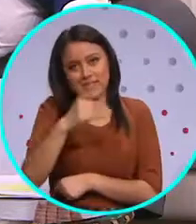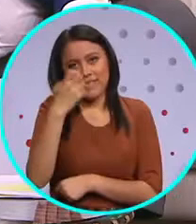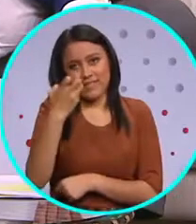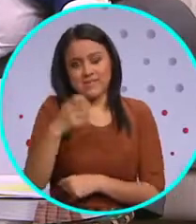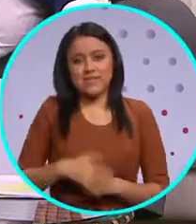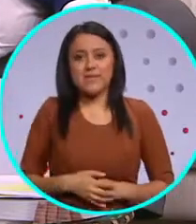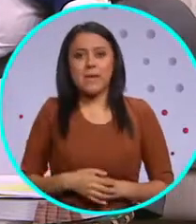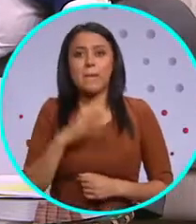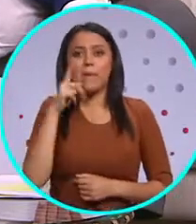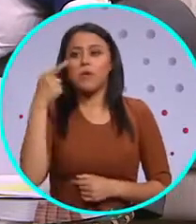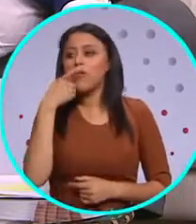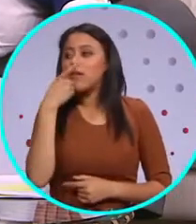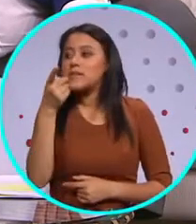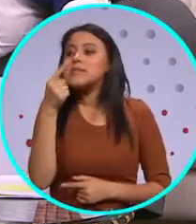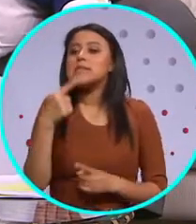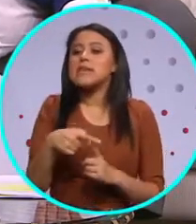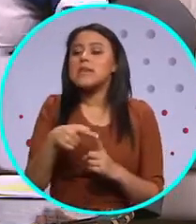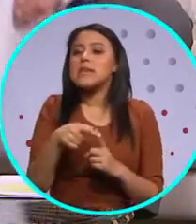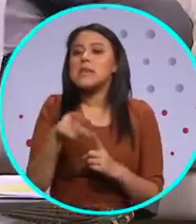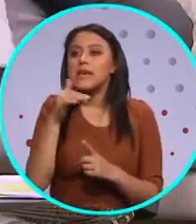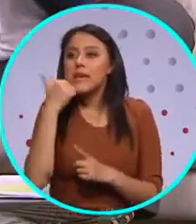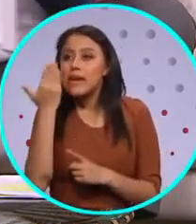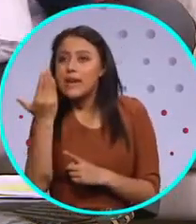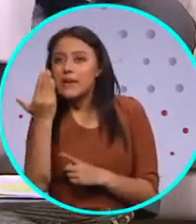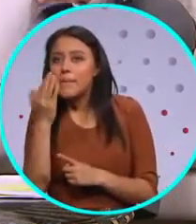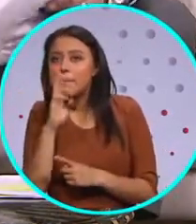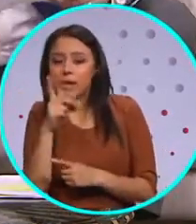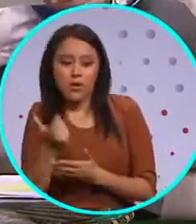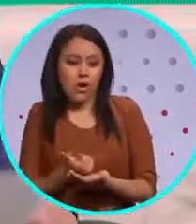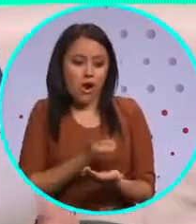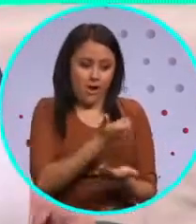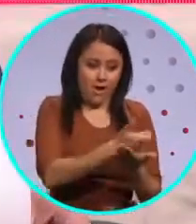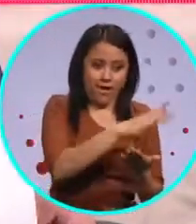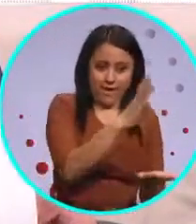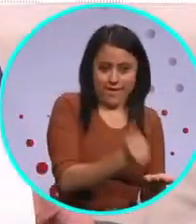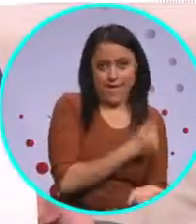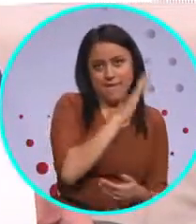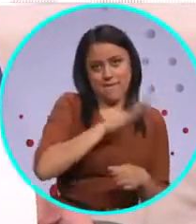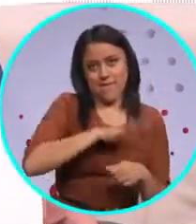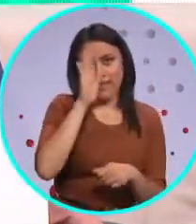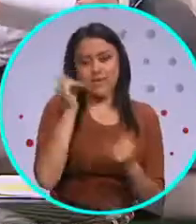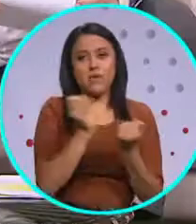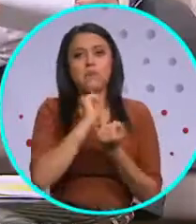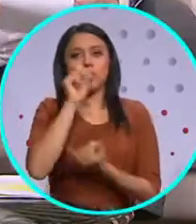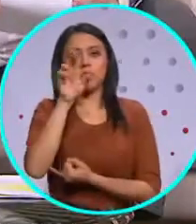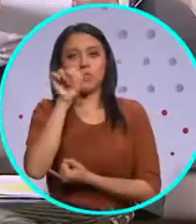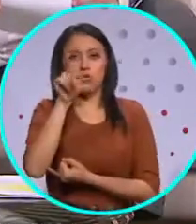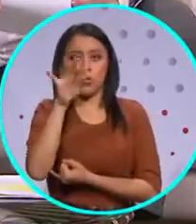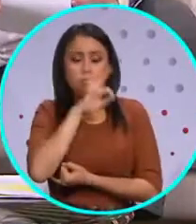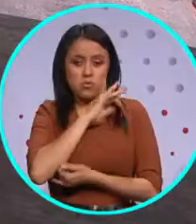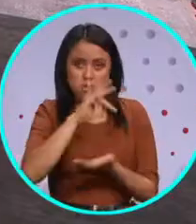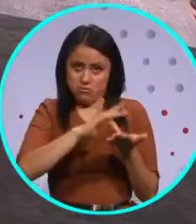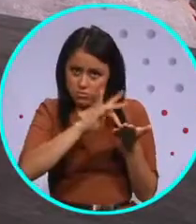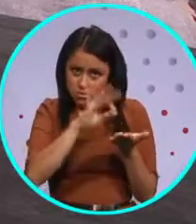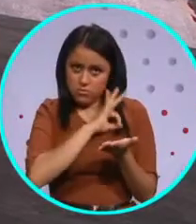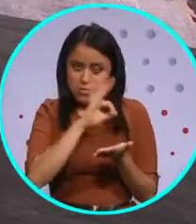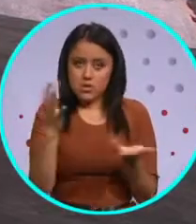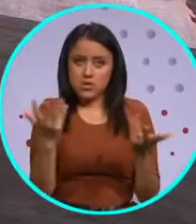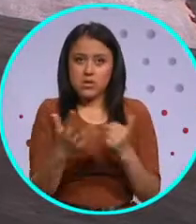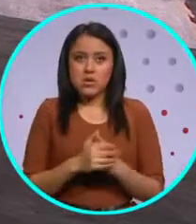entonces en cuanto ya de su posición de invertir también urbano mientras el apoyo